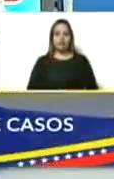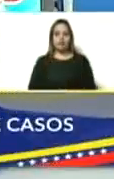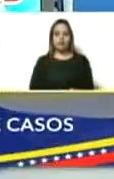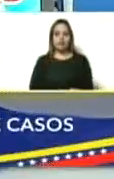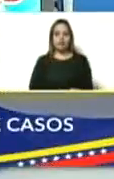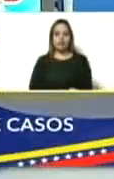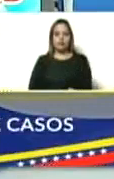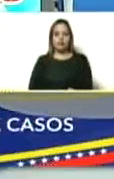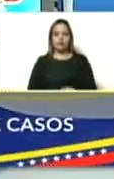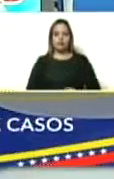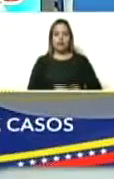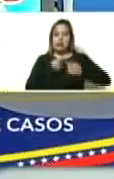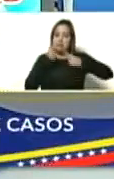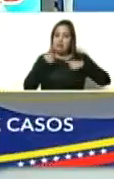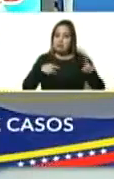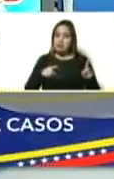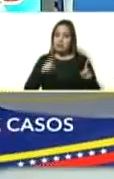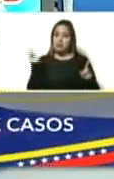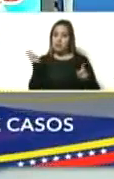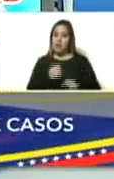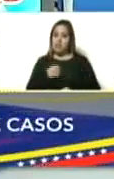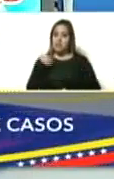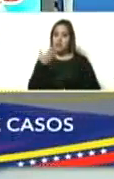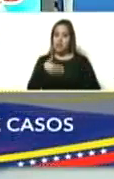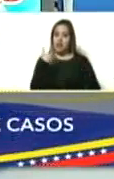quizás en el pasar de los meses que vienen